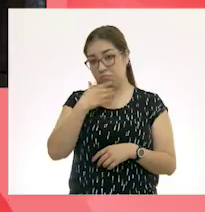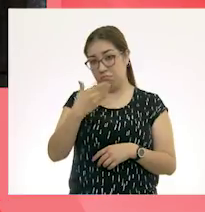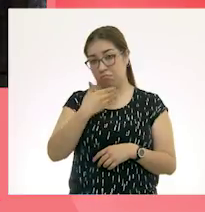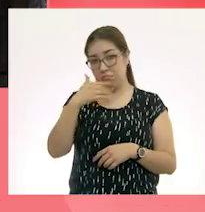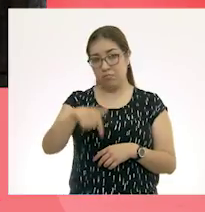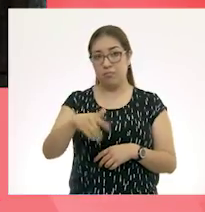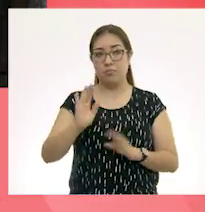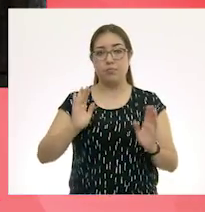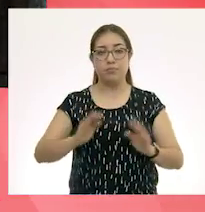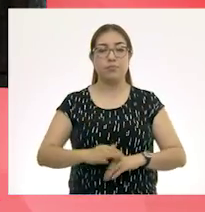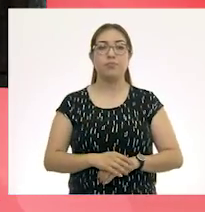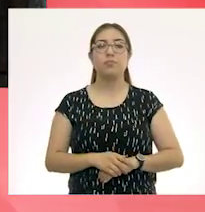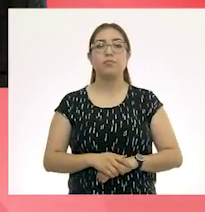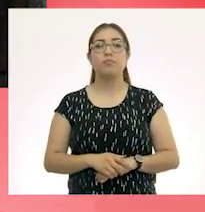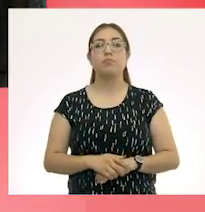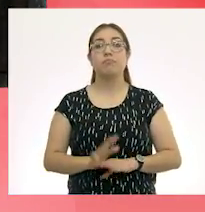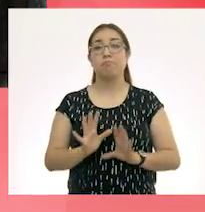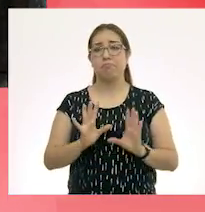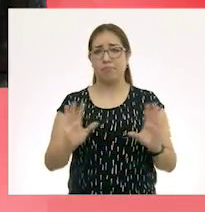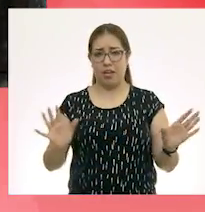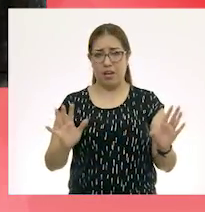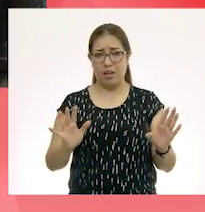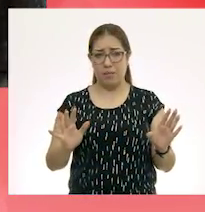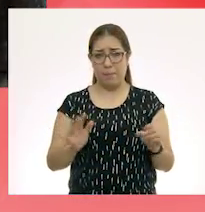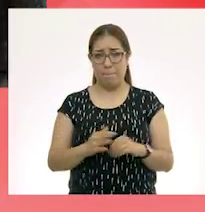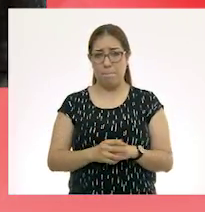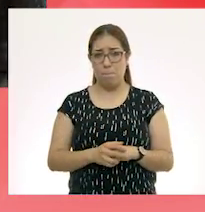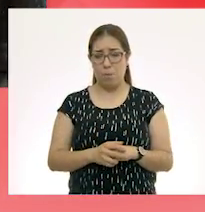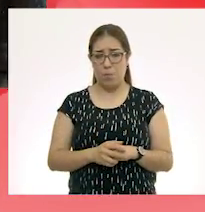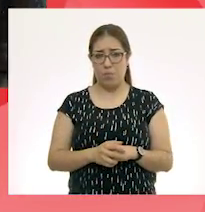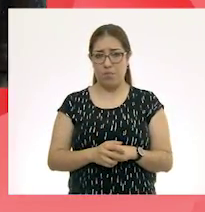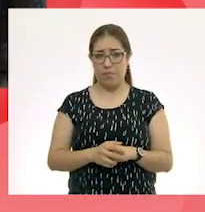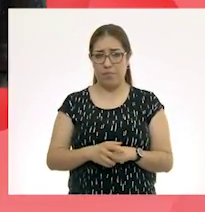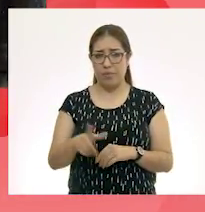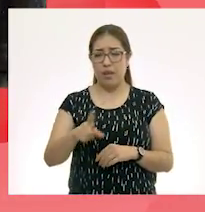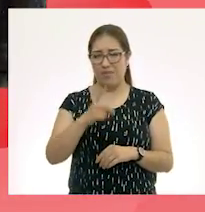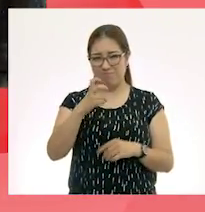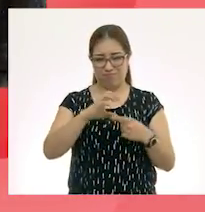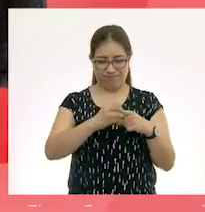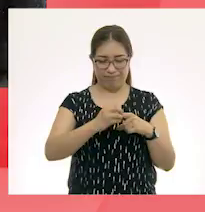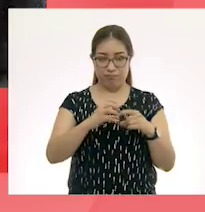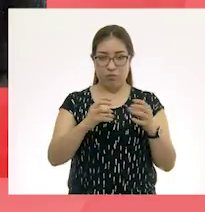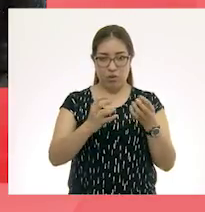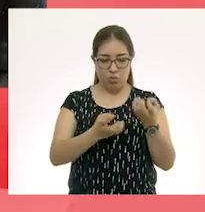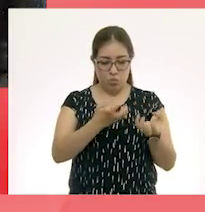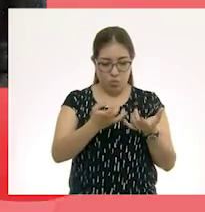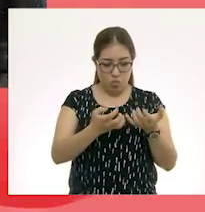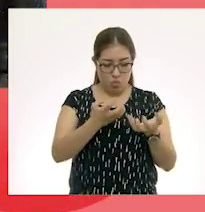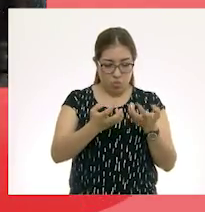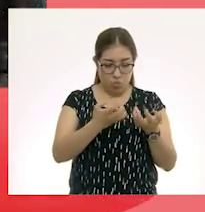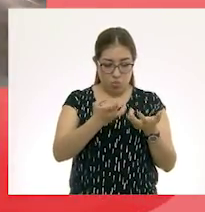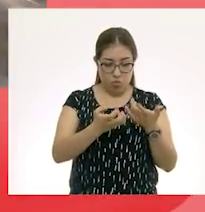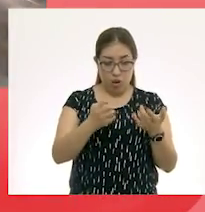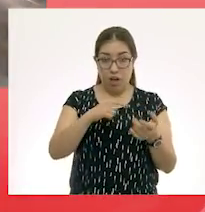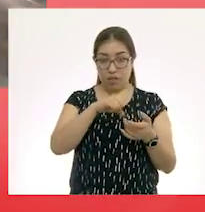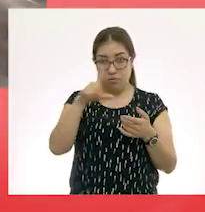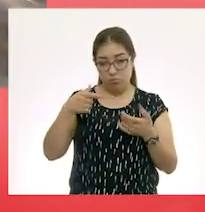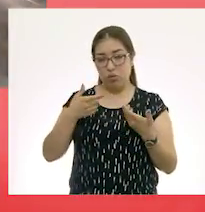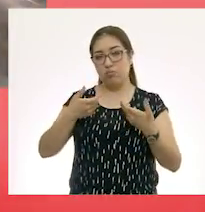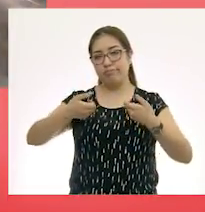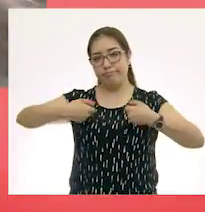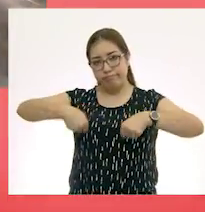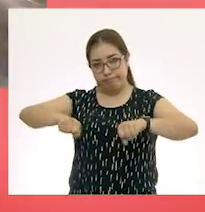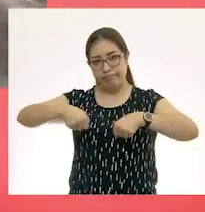ándale, sí. Ya que tiene usted el garbanzo tostado molido, se muele en el metate, El metate,